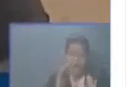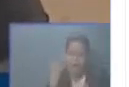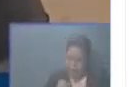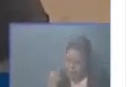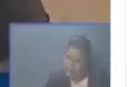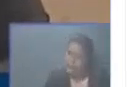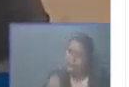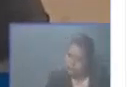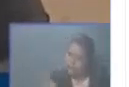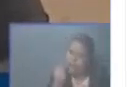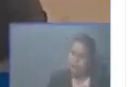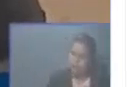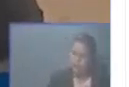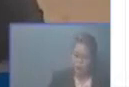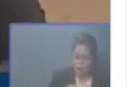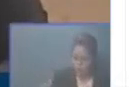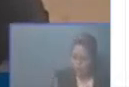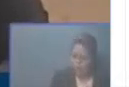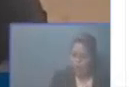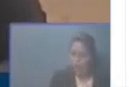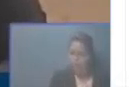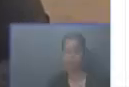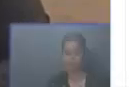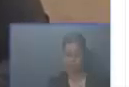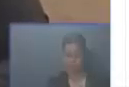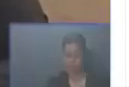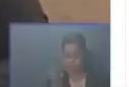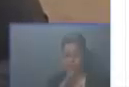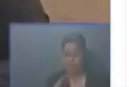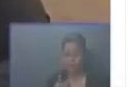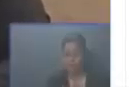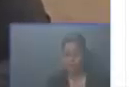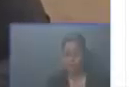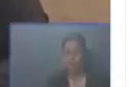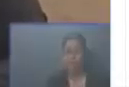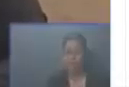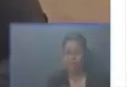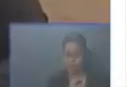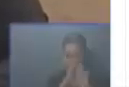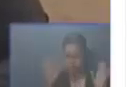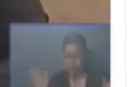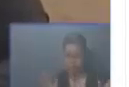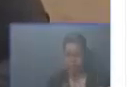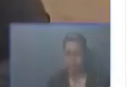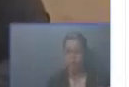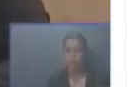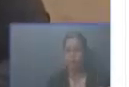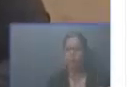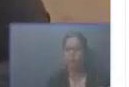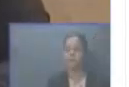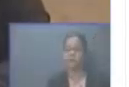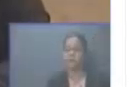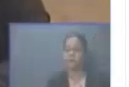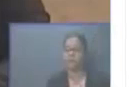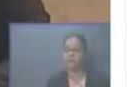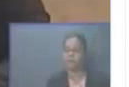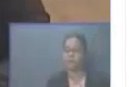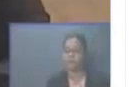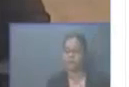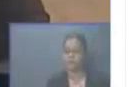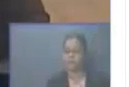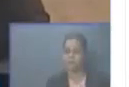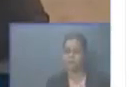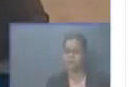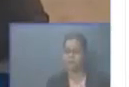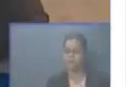avisos por posible evasión de impuestos, nada más el día de ahora presentado por 4 millones de dólares. 5